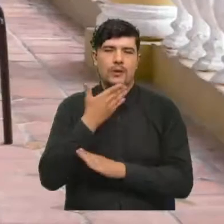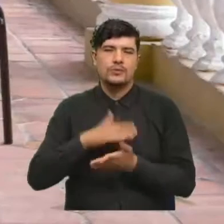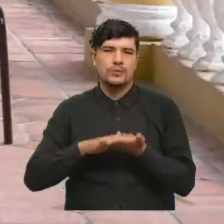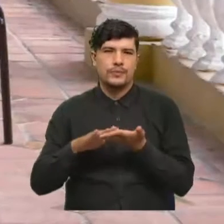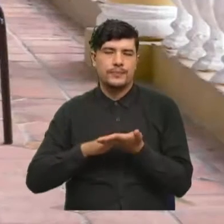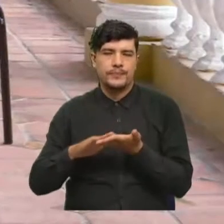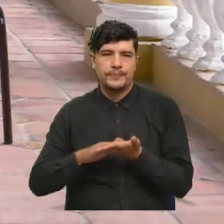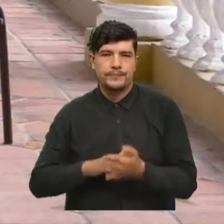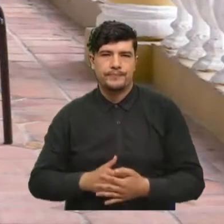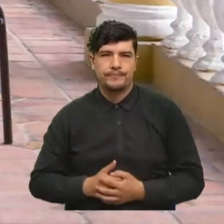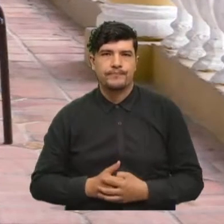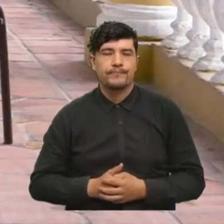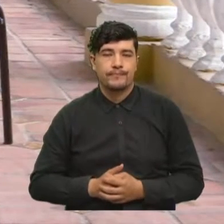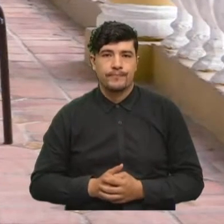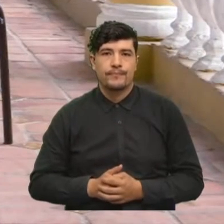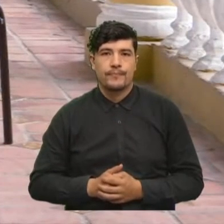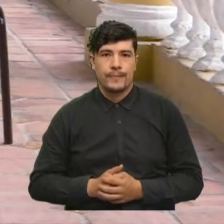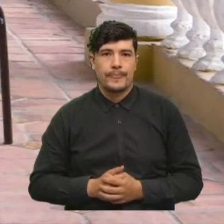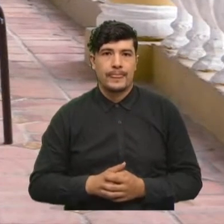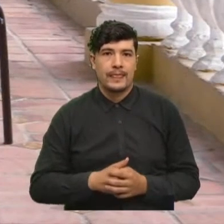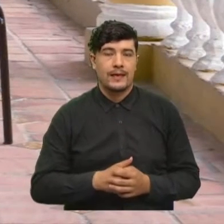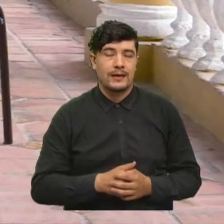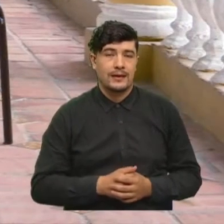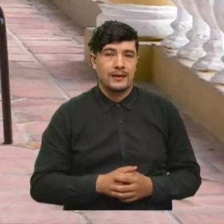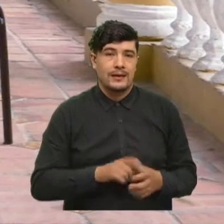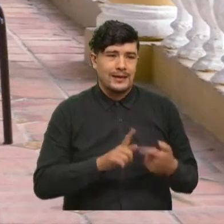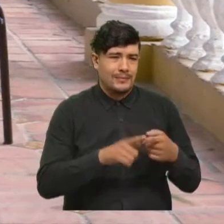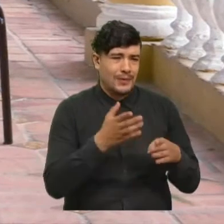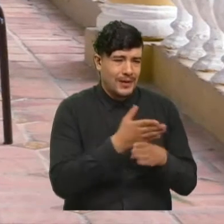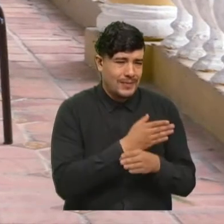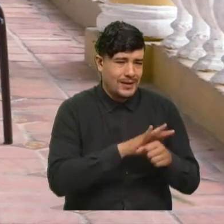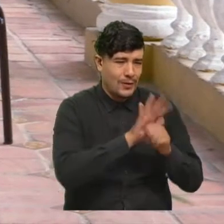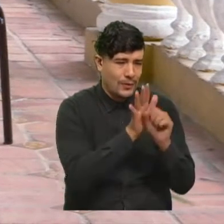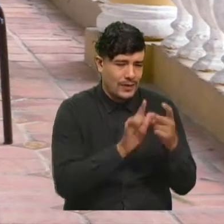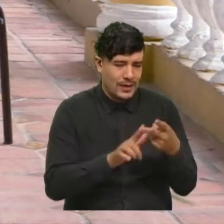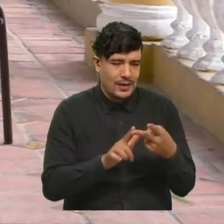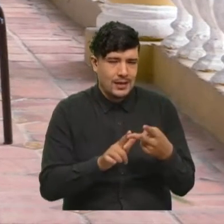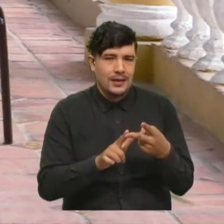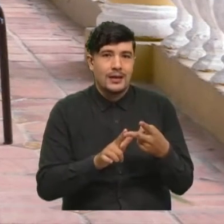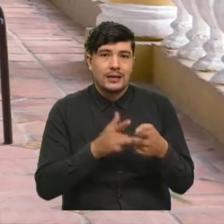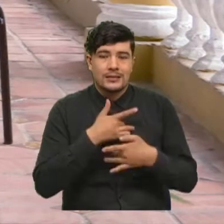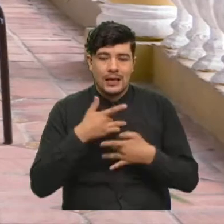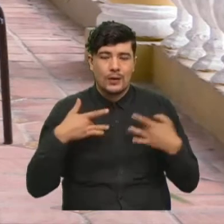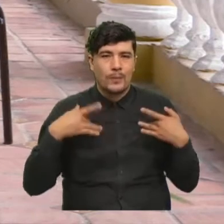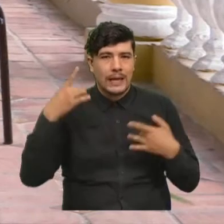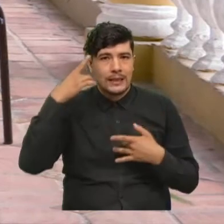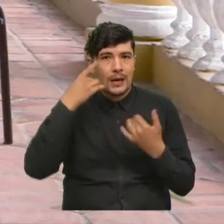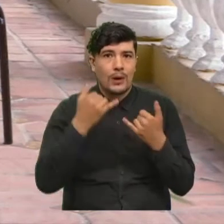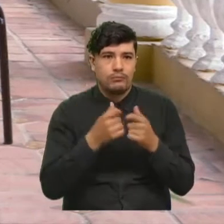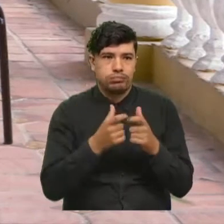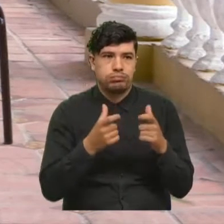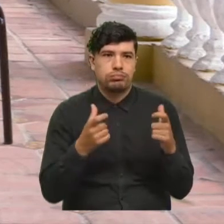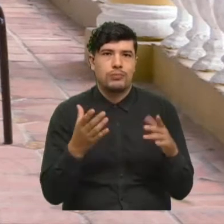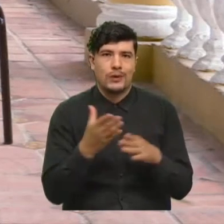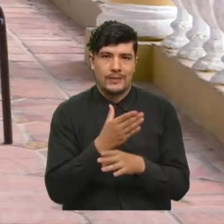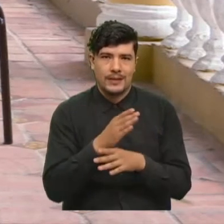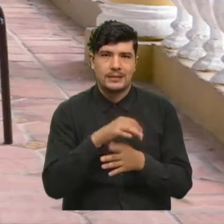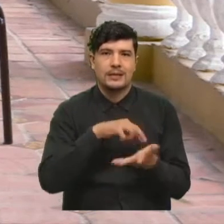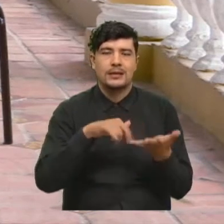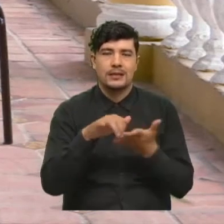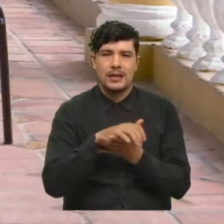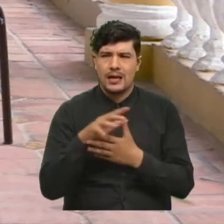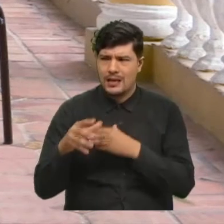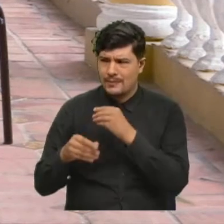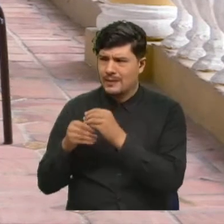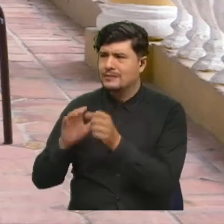las situaciones no solo los problemas de hoy sino de todos los problemas de salud mental que se han visto afectados nuestra familia y la pandemia también